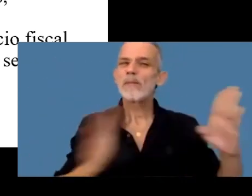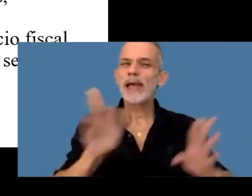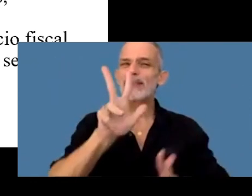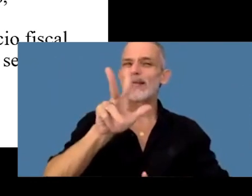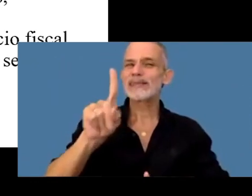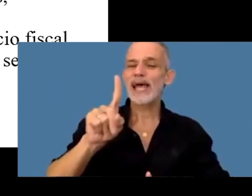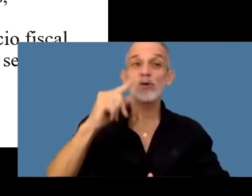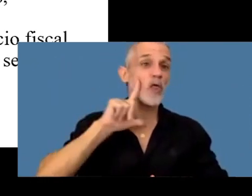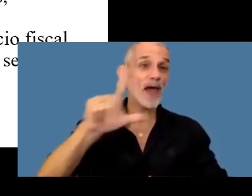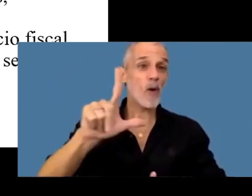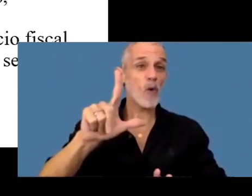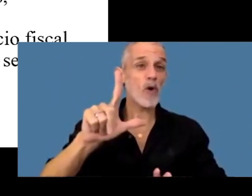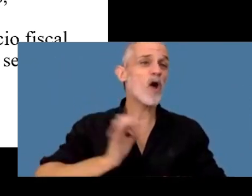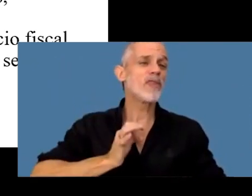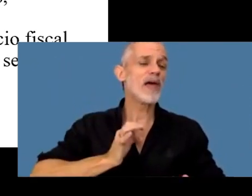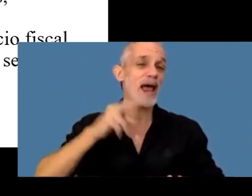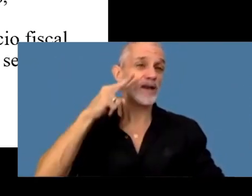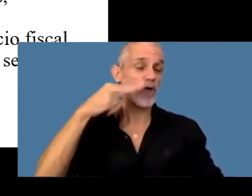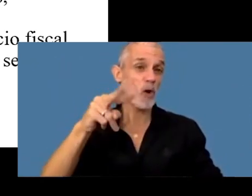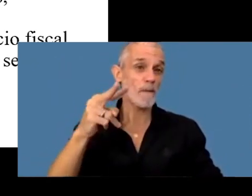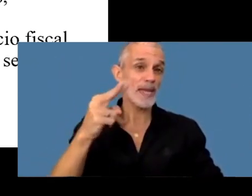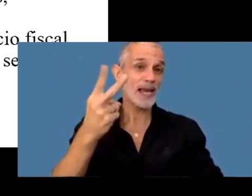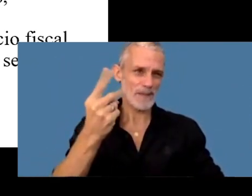julio del año 2021.